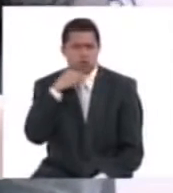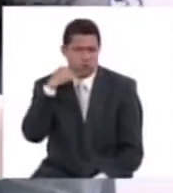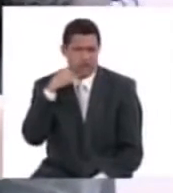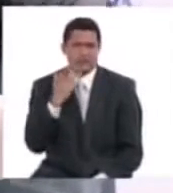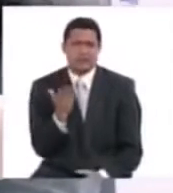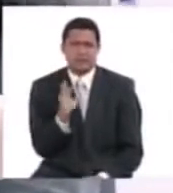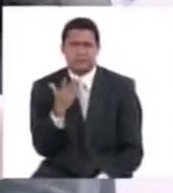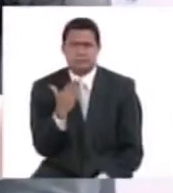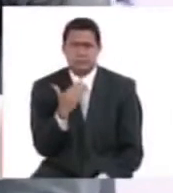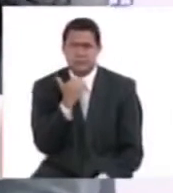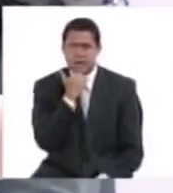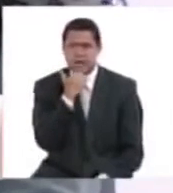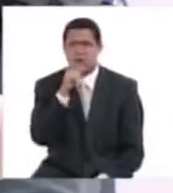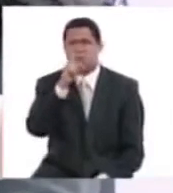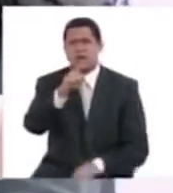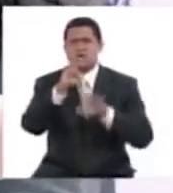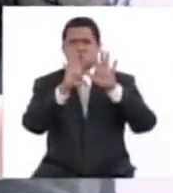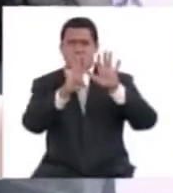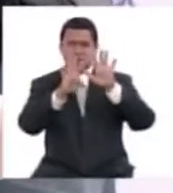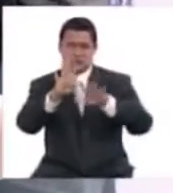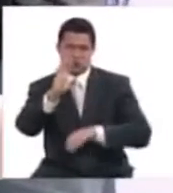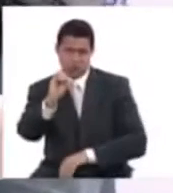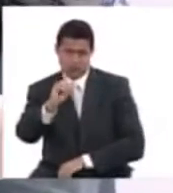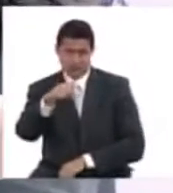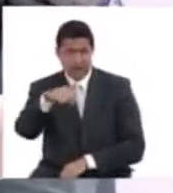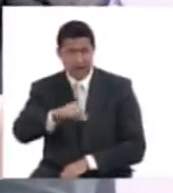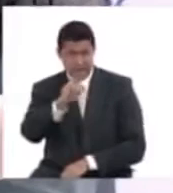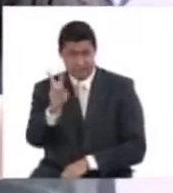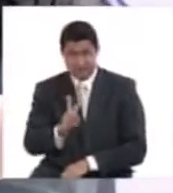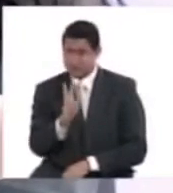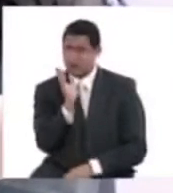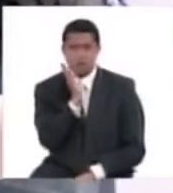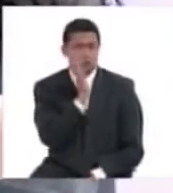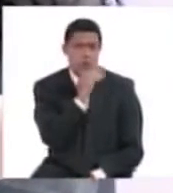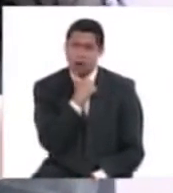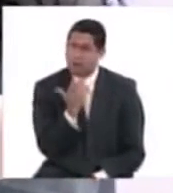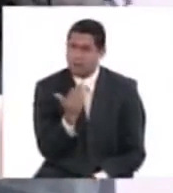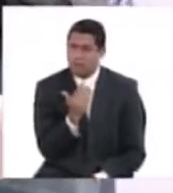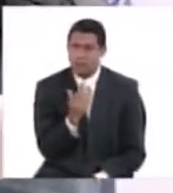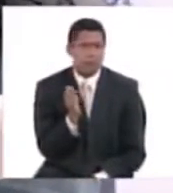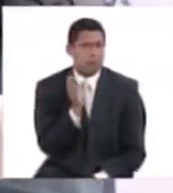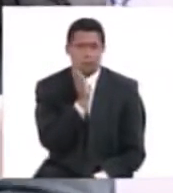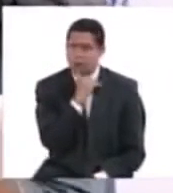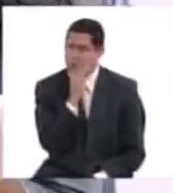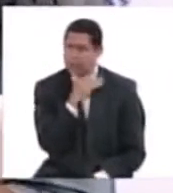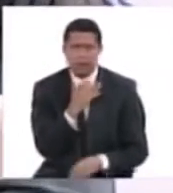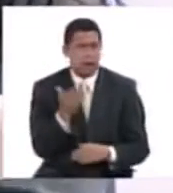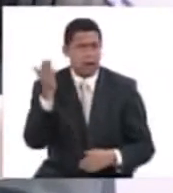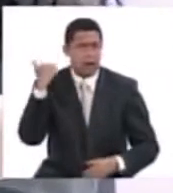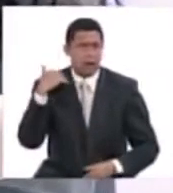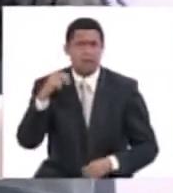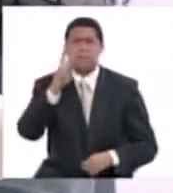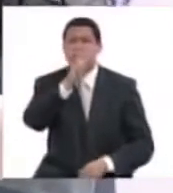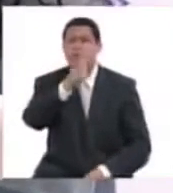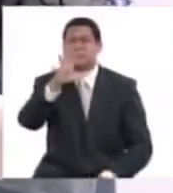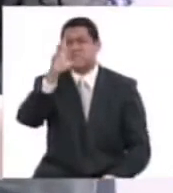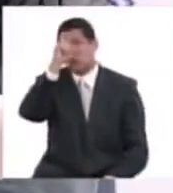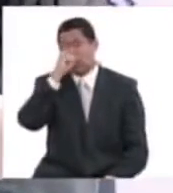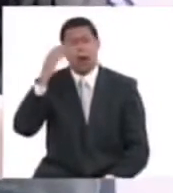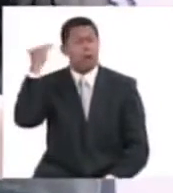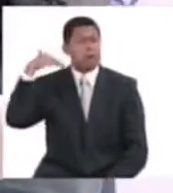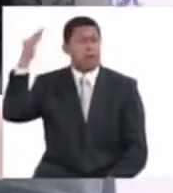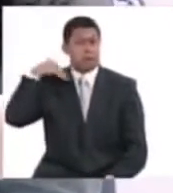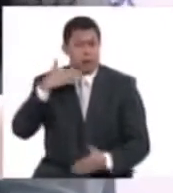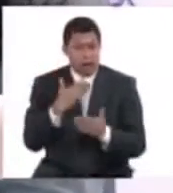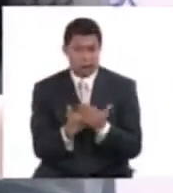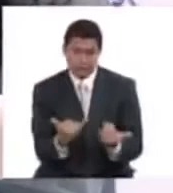sea, alrededor de los años 90. En Venezuela no habían casos de difteria descritos hasta hace 25 años